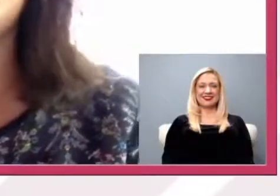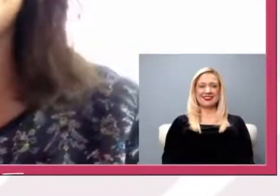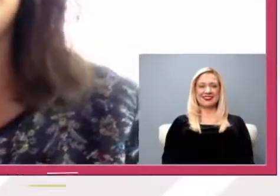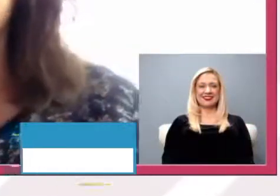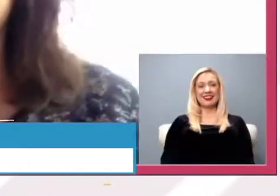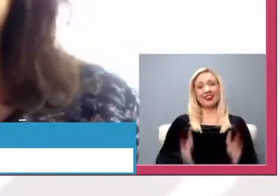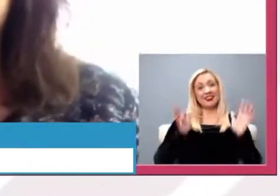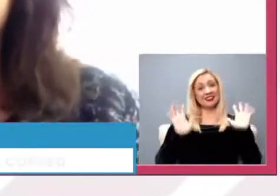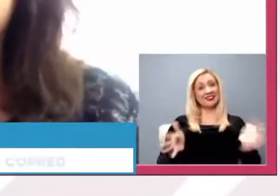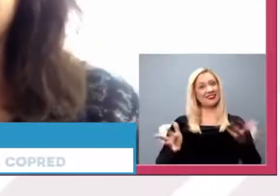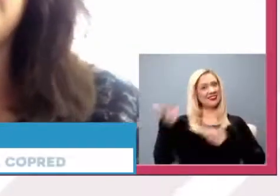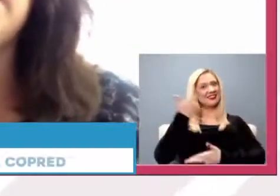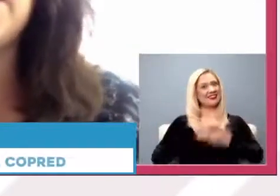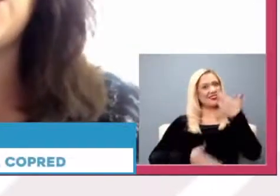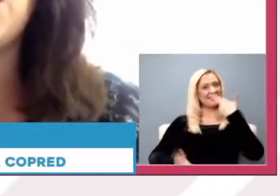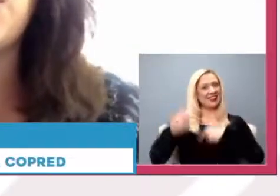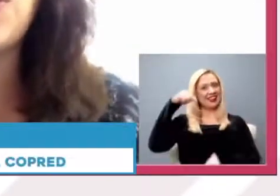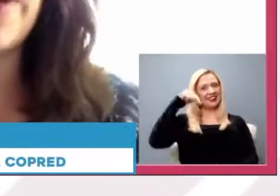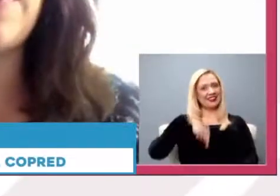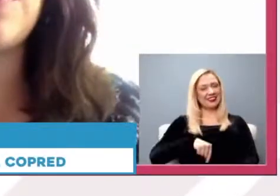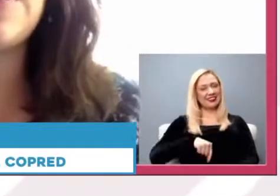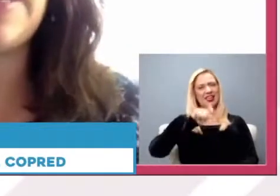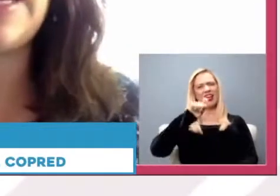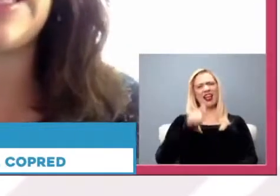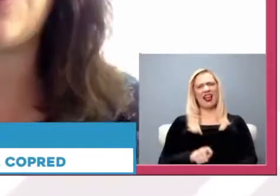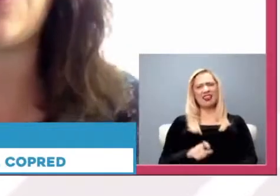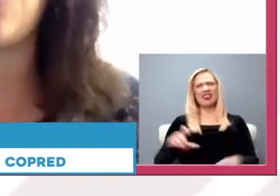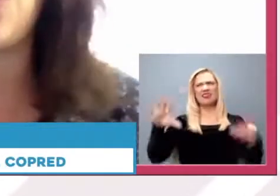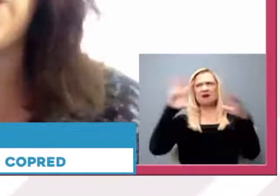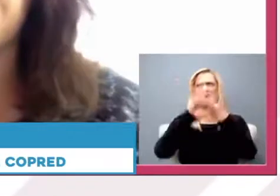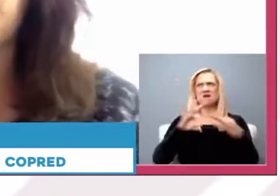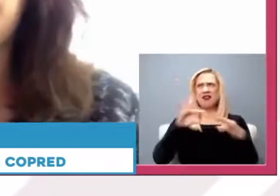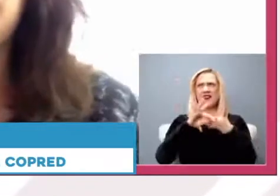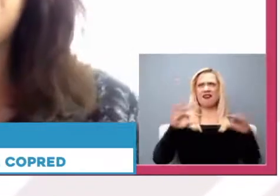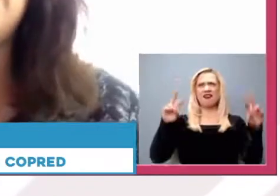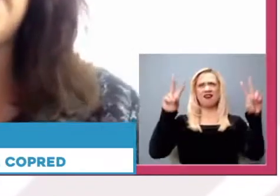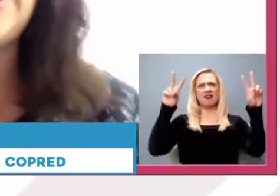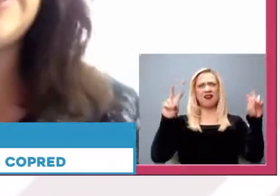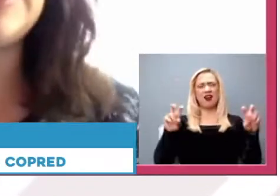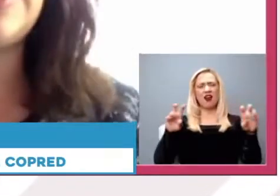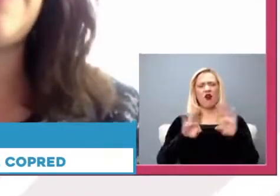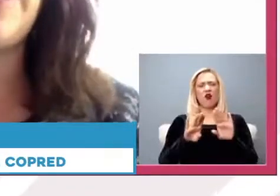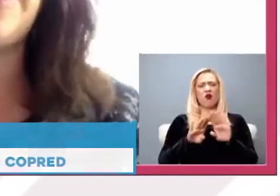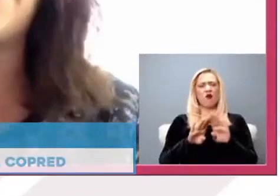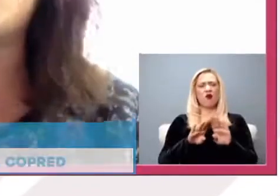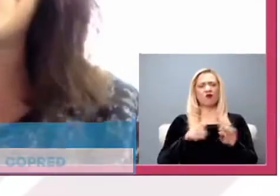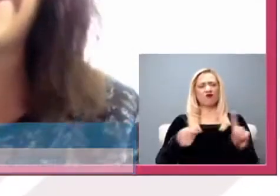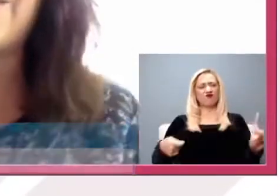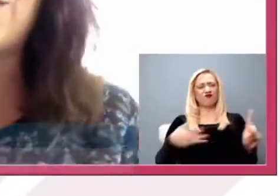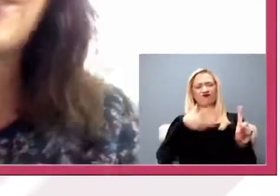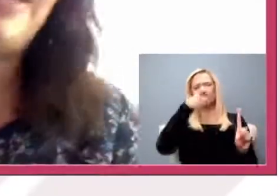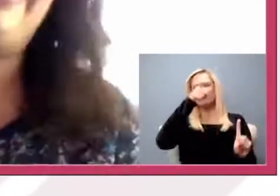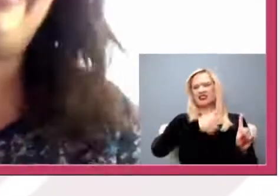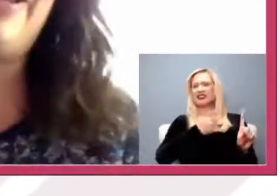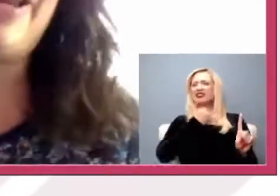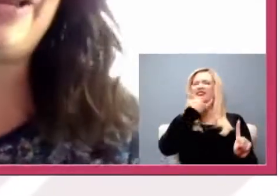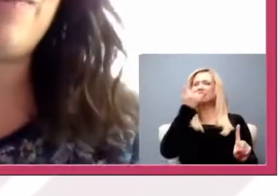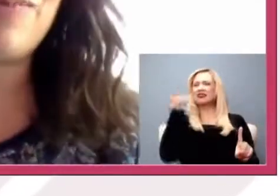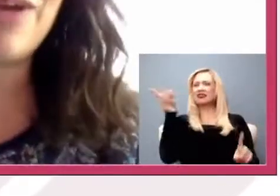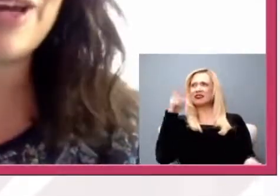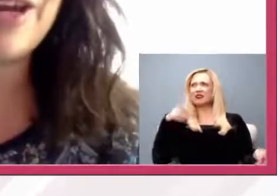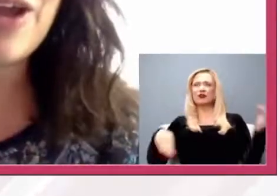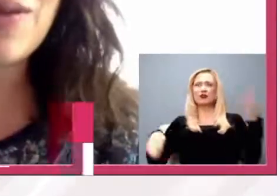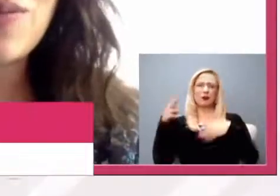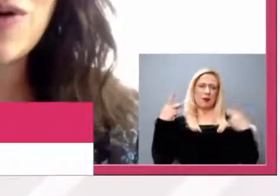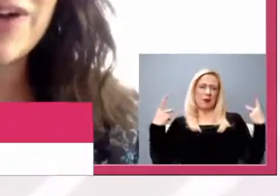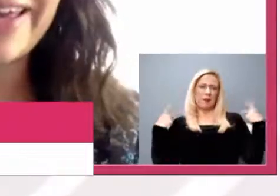Bueno, pues ya estamos justo en este segundo bloque. Vamos a hablar de gordofobia y prejuicios. Ya les platicaba yo una anécdota en el